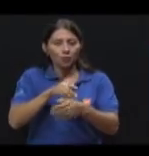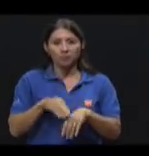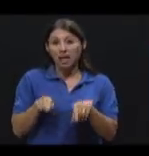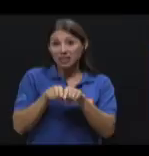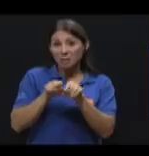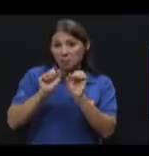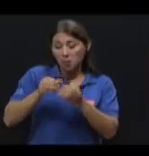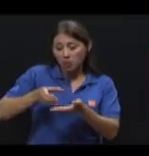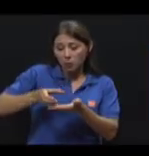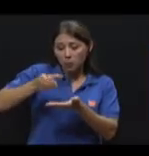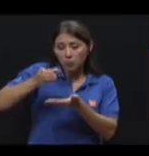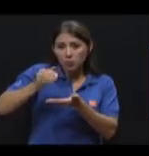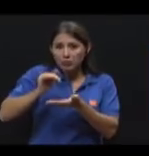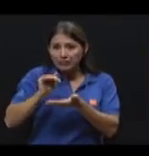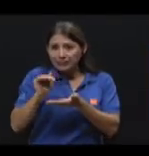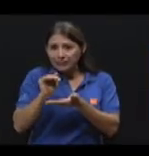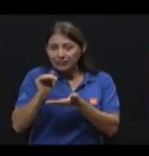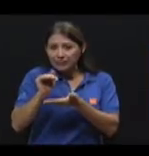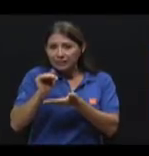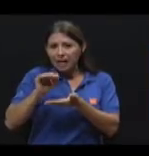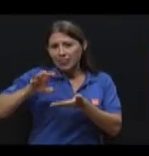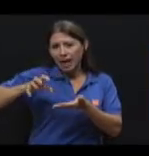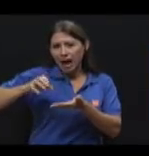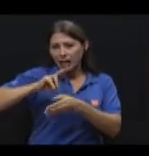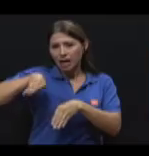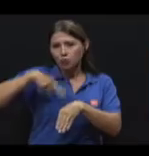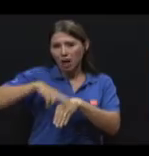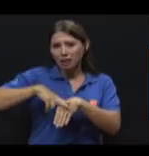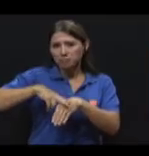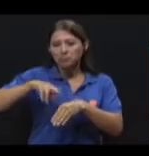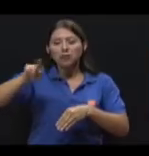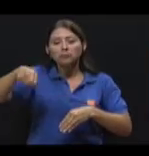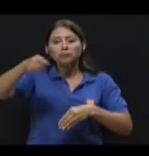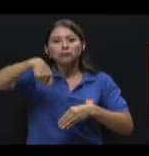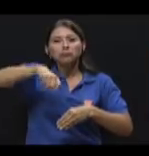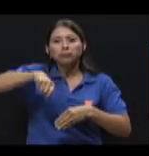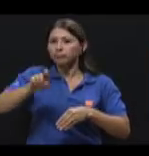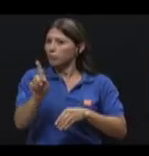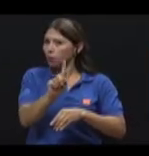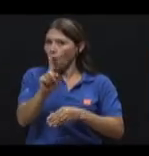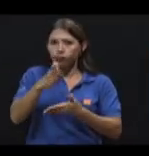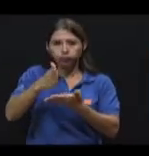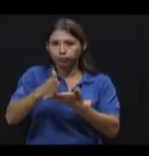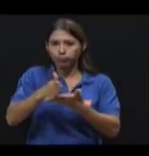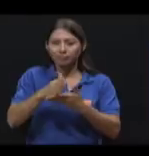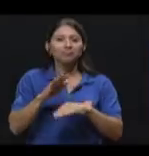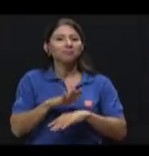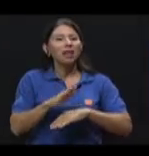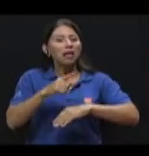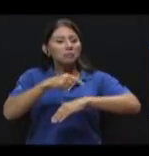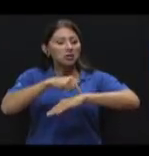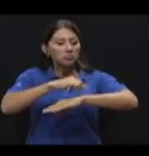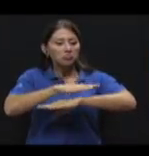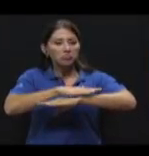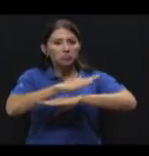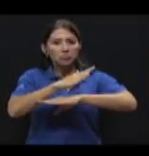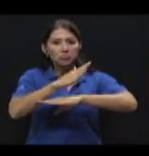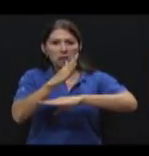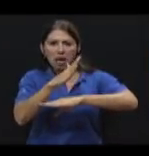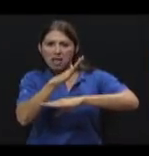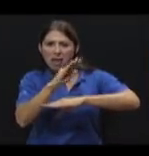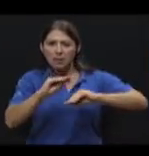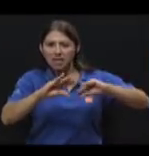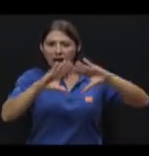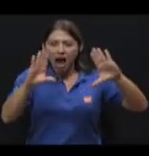de jugo de naranja natural sin agregar azúcar a media mañana puede comer una mandarina y un vaso de